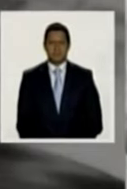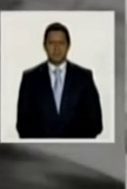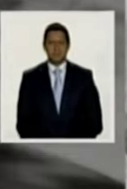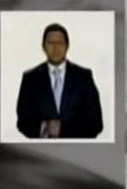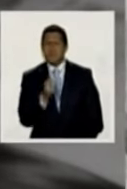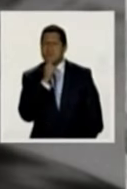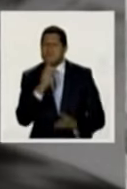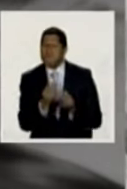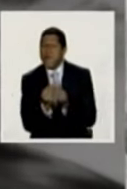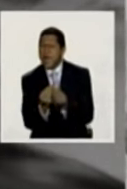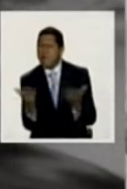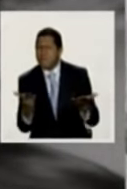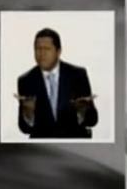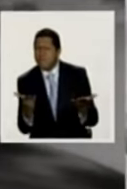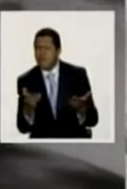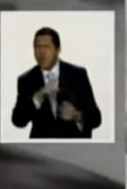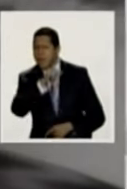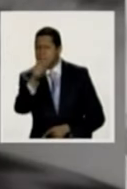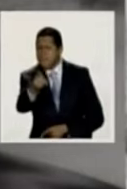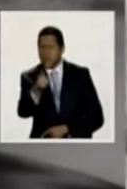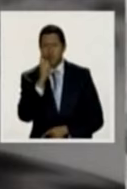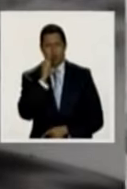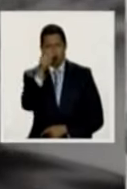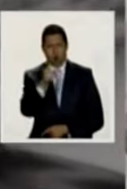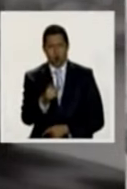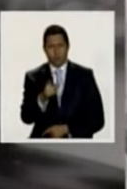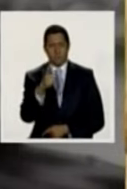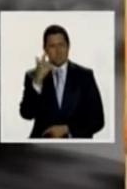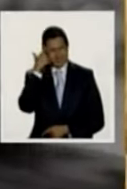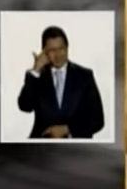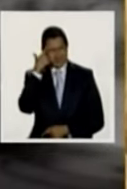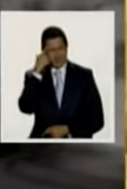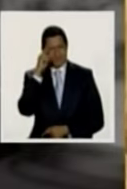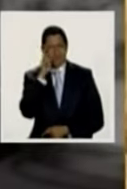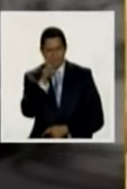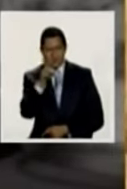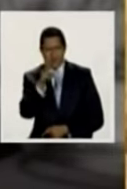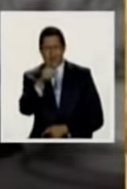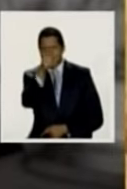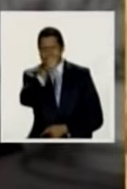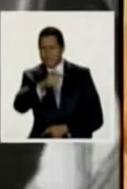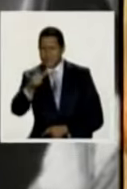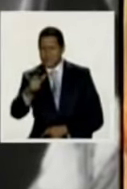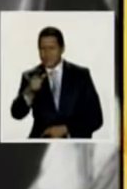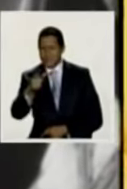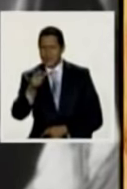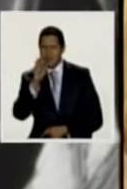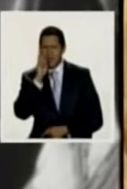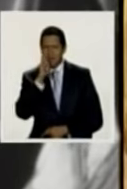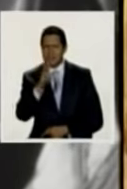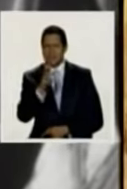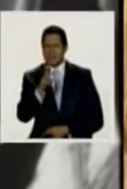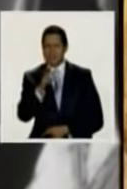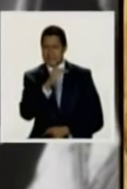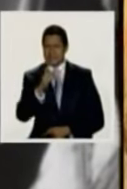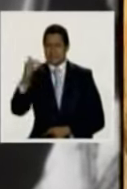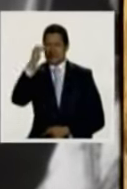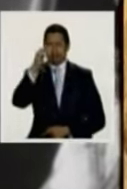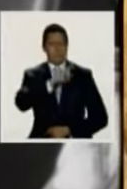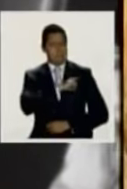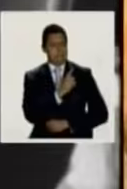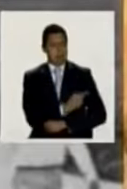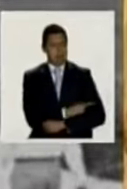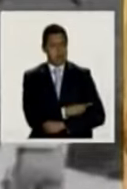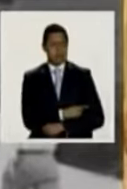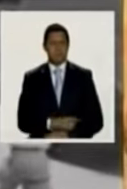¿Con quién vamos? Es la pregunta elemental de un hombre que supo interpretar en los ojos del pueblo lo que le costó ver en las altas esferas del